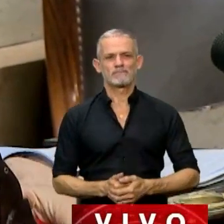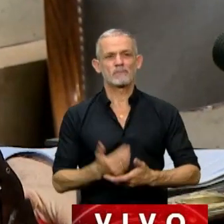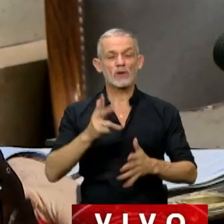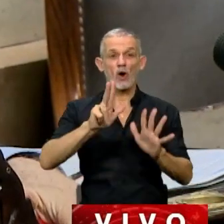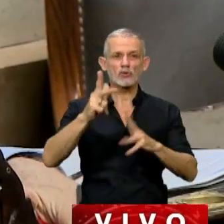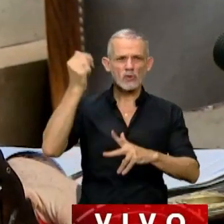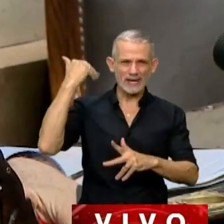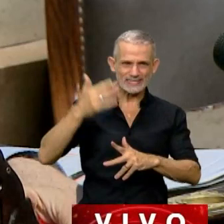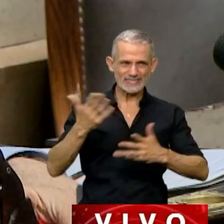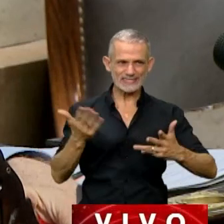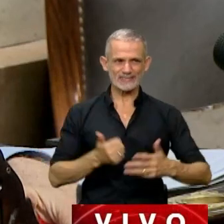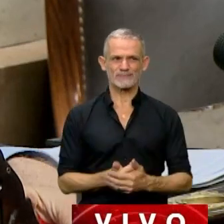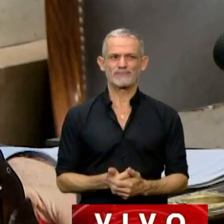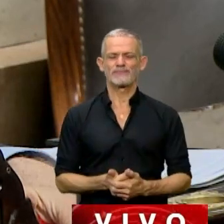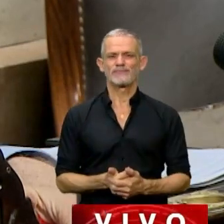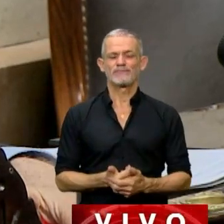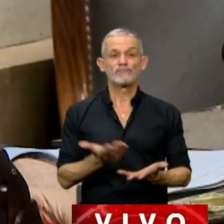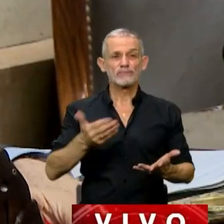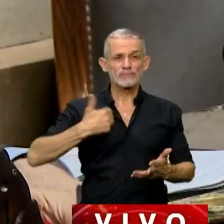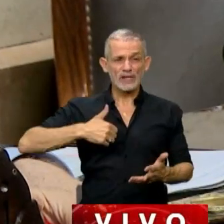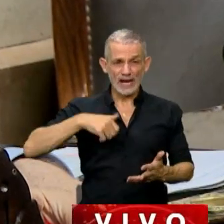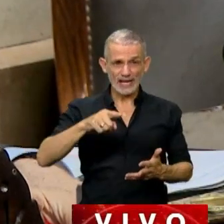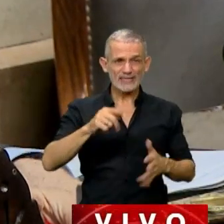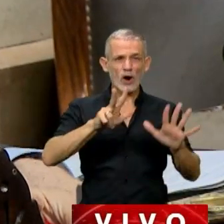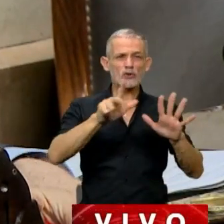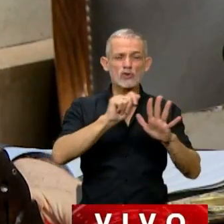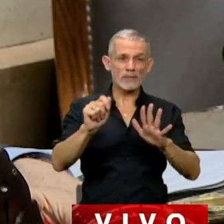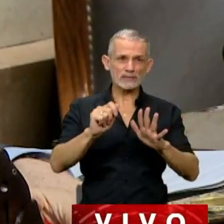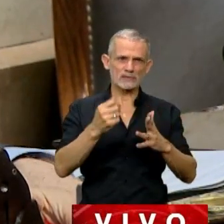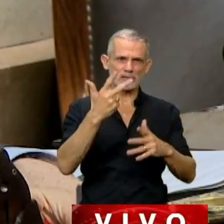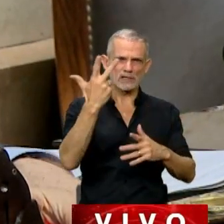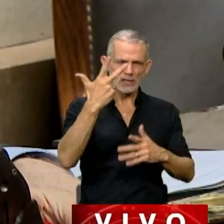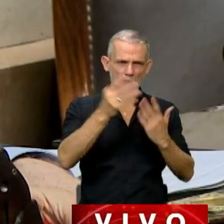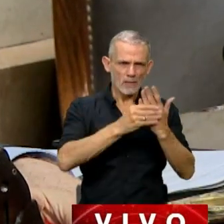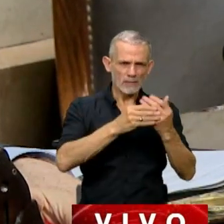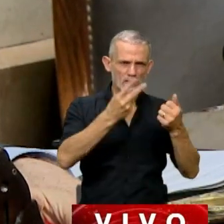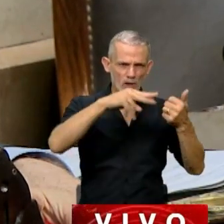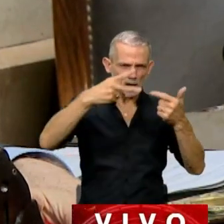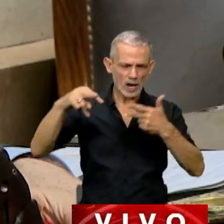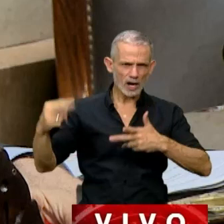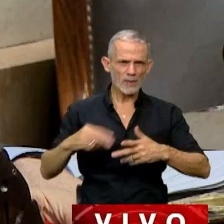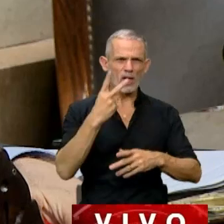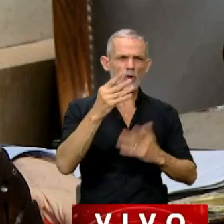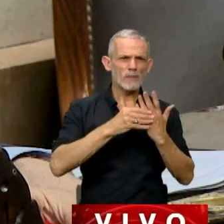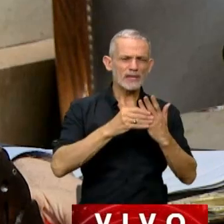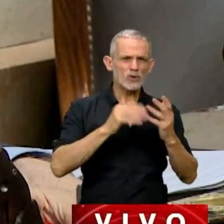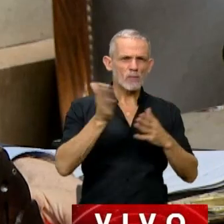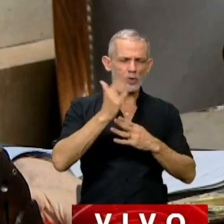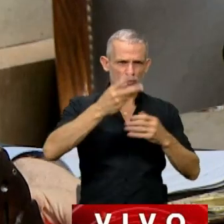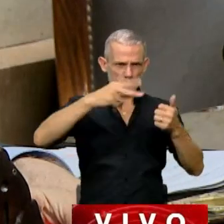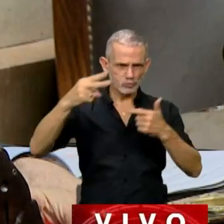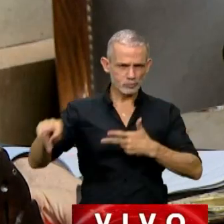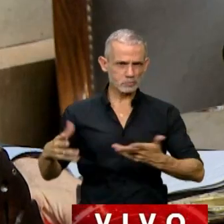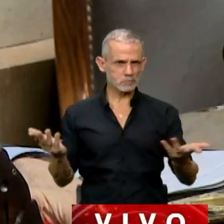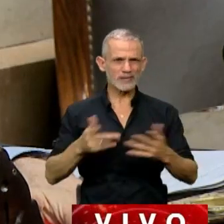Hace 8 meses. En la Argentina, en 8 meses, tuvimos 3 ministros de Economía, 2 ministros de Producción. La